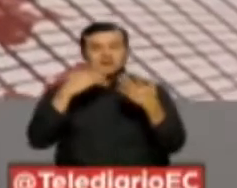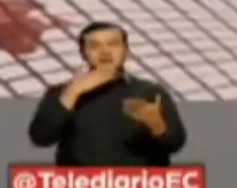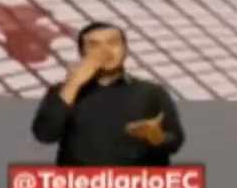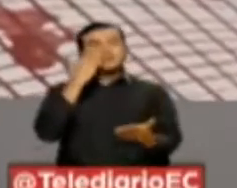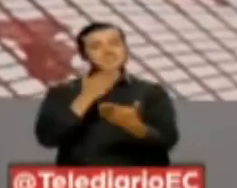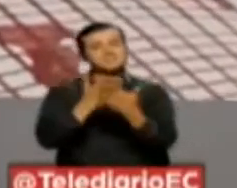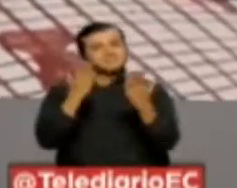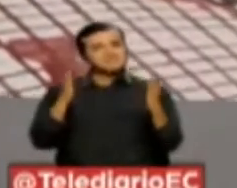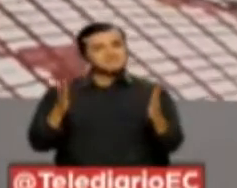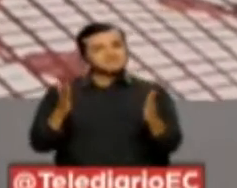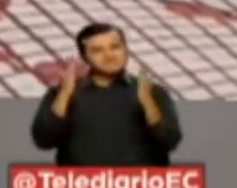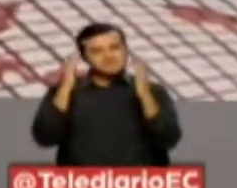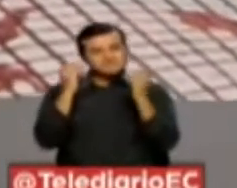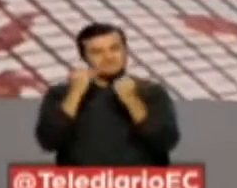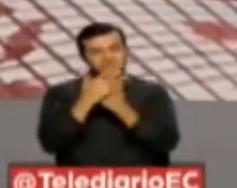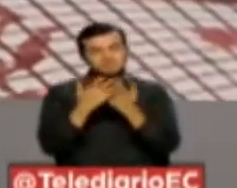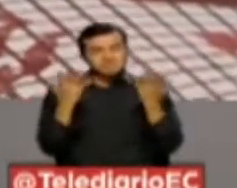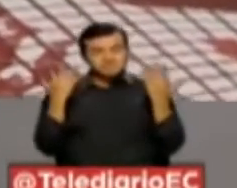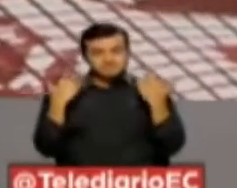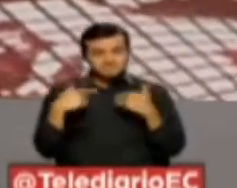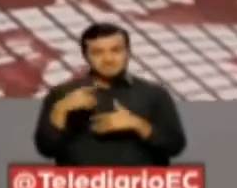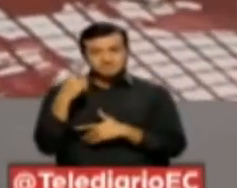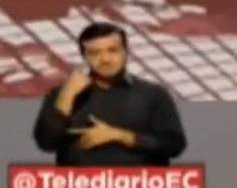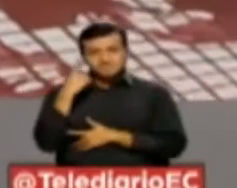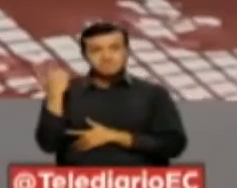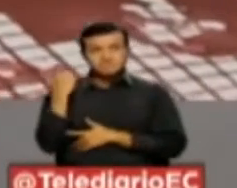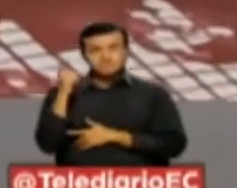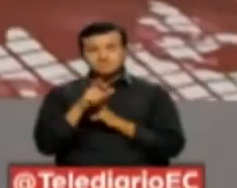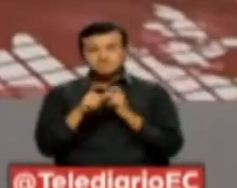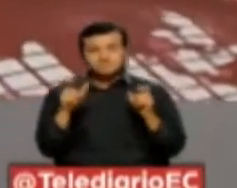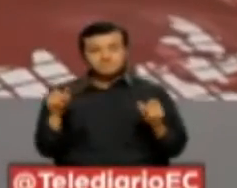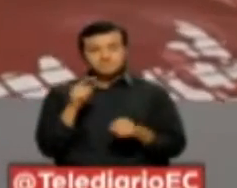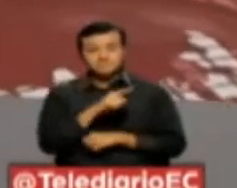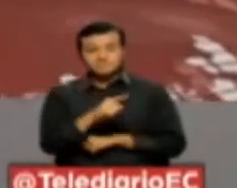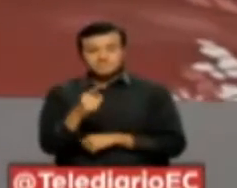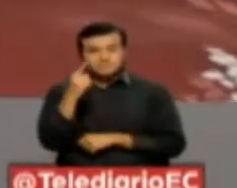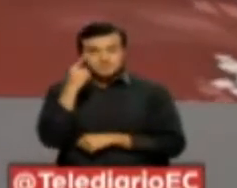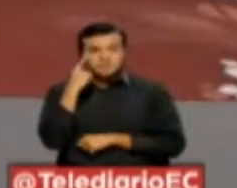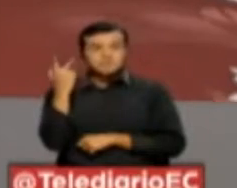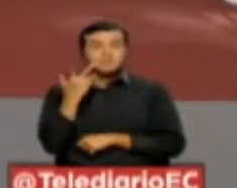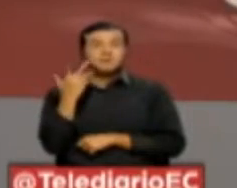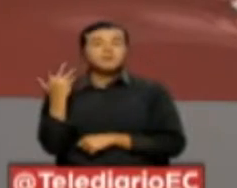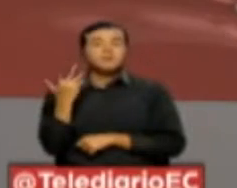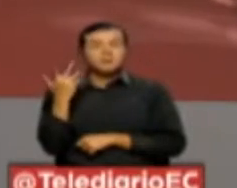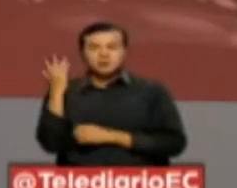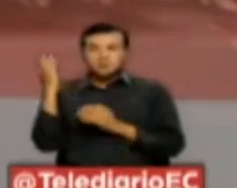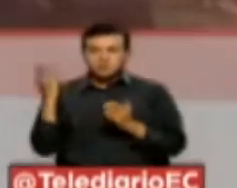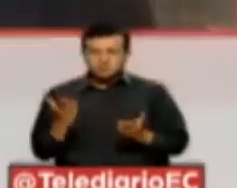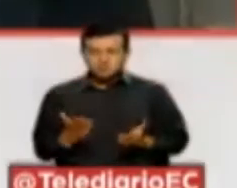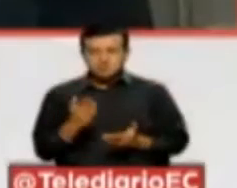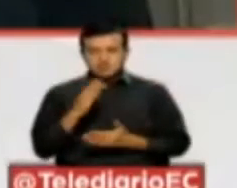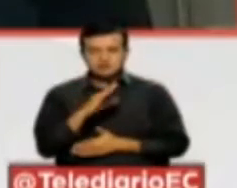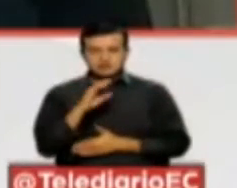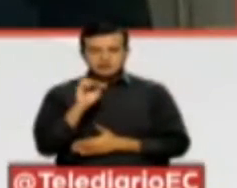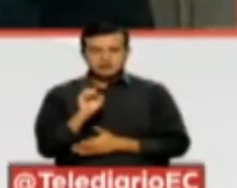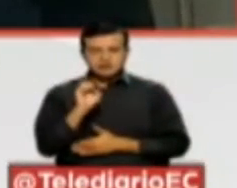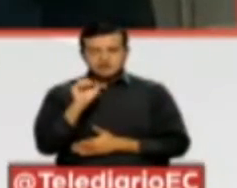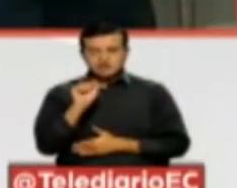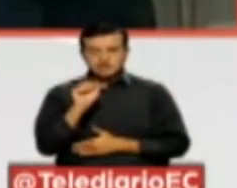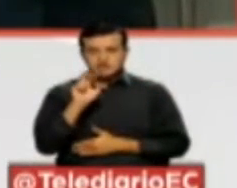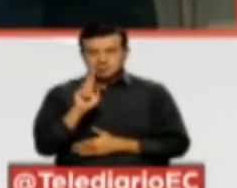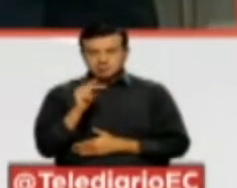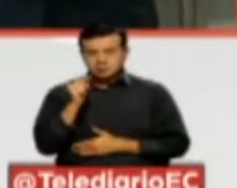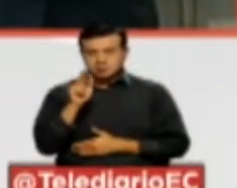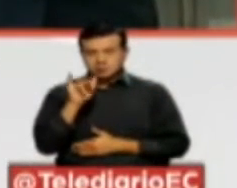Gracias siempre por su sintonía. Y a esta hora nosotros vamos a arrancar con la información y vamos a dar la bienvenida a César García, que se